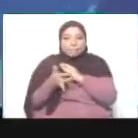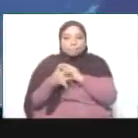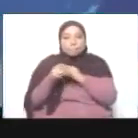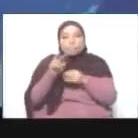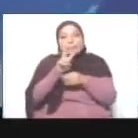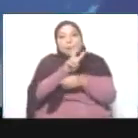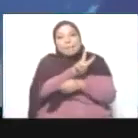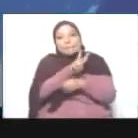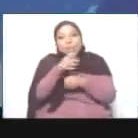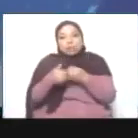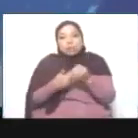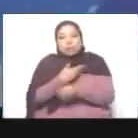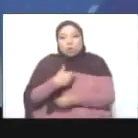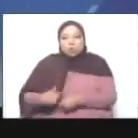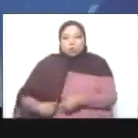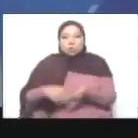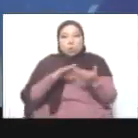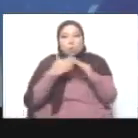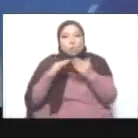la